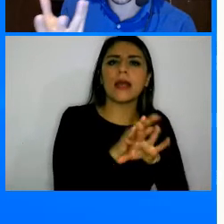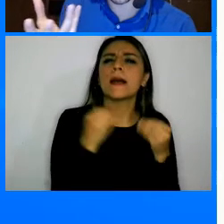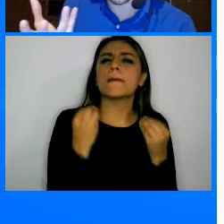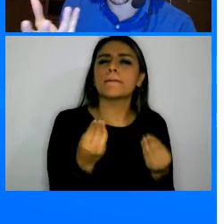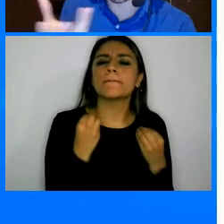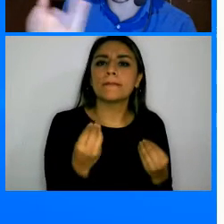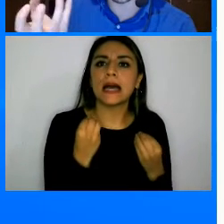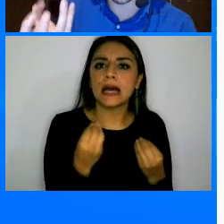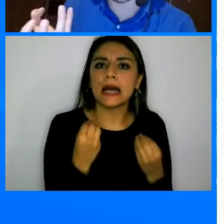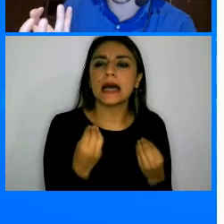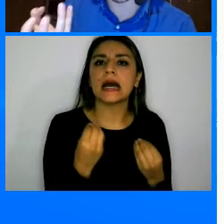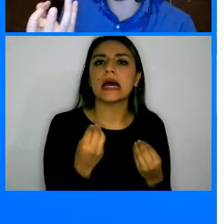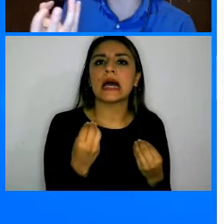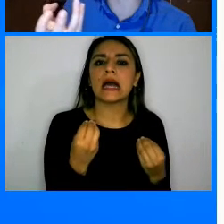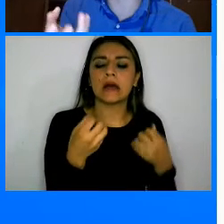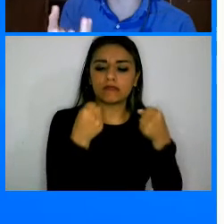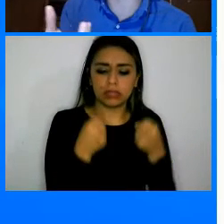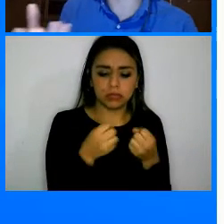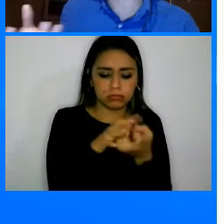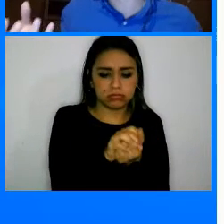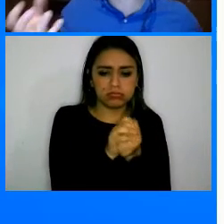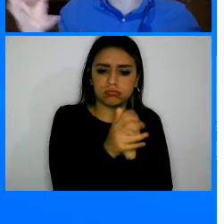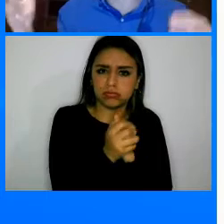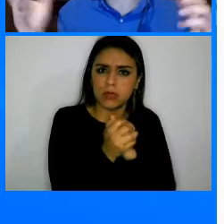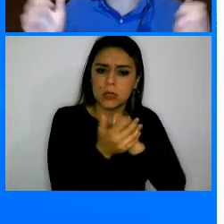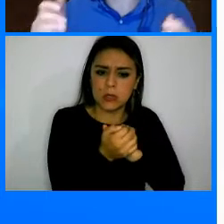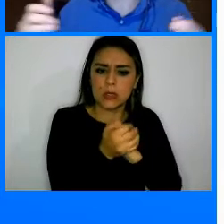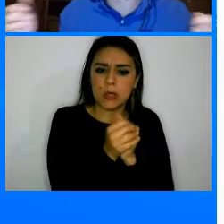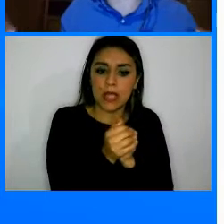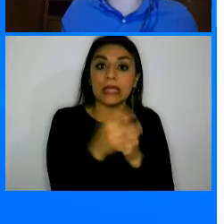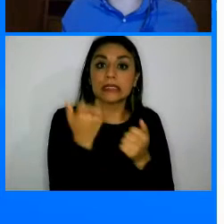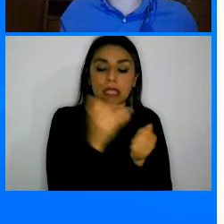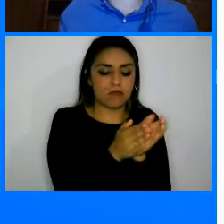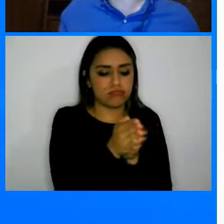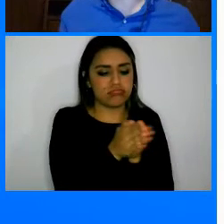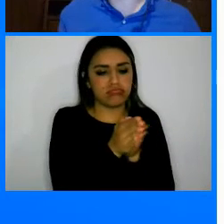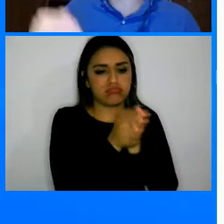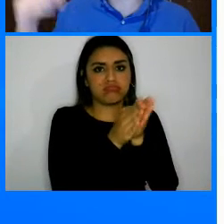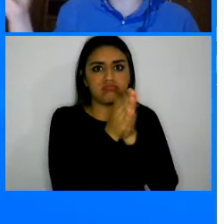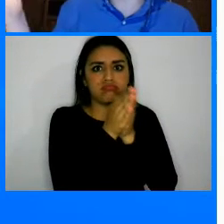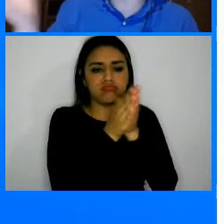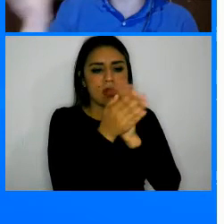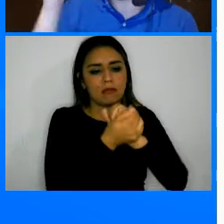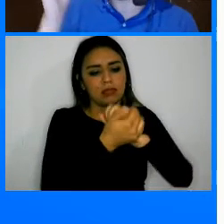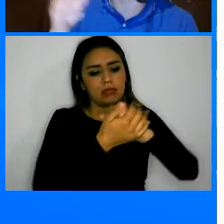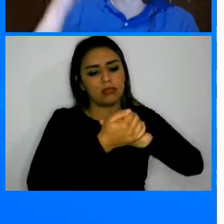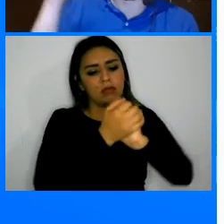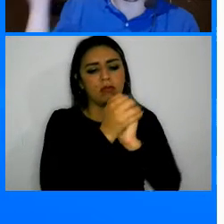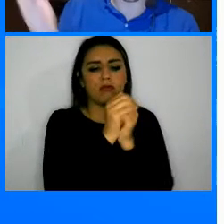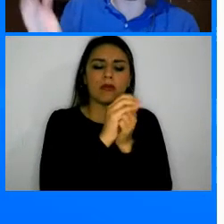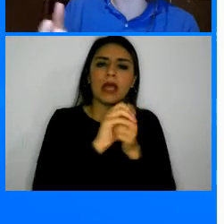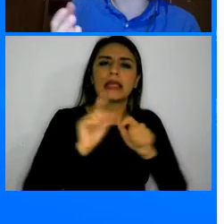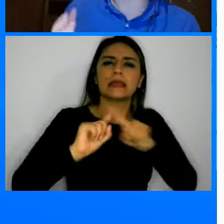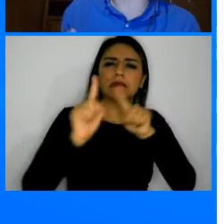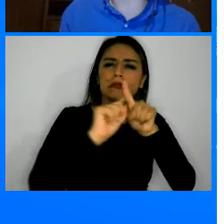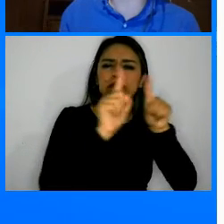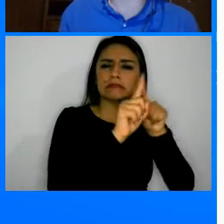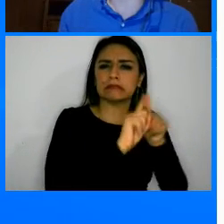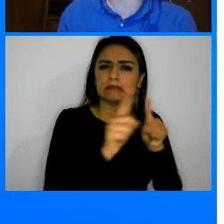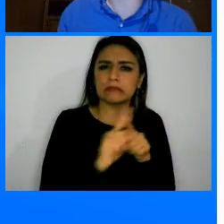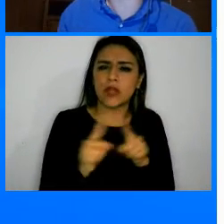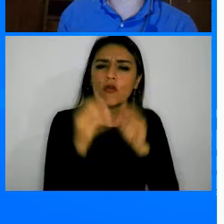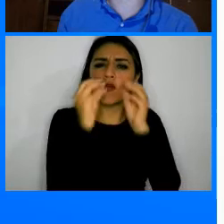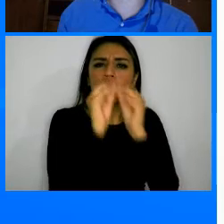más consistencia al material. Cuando ya el material está preparado, se empieza a modelar. Hay infinitas, o bueno, muy diversas técnicas